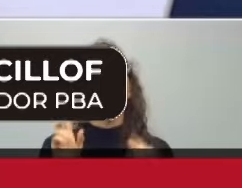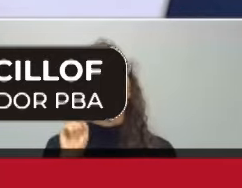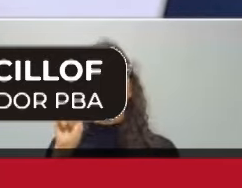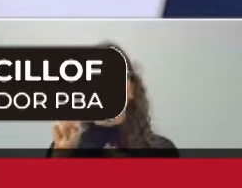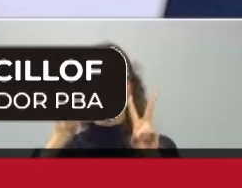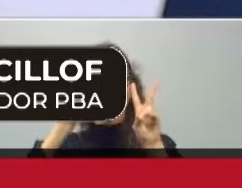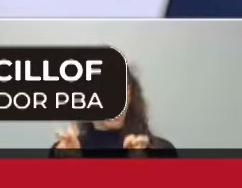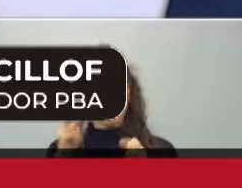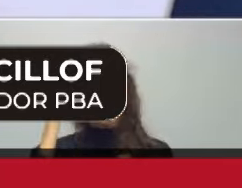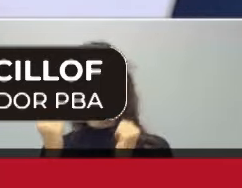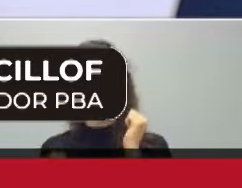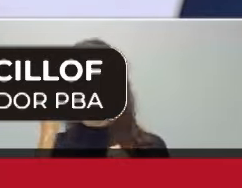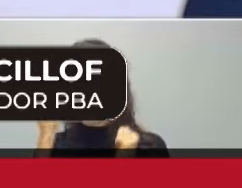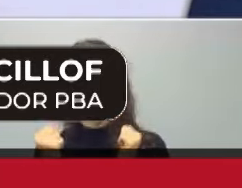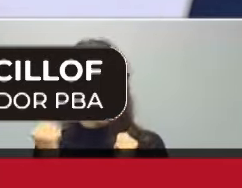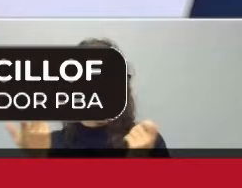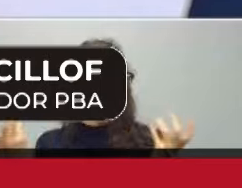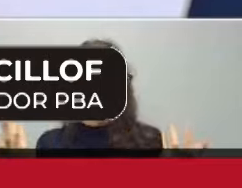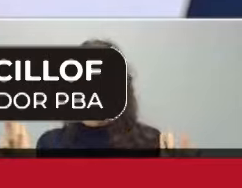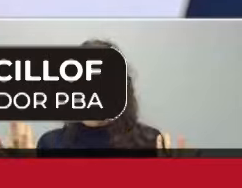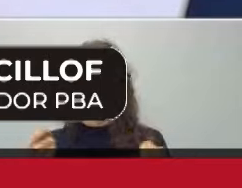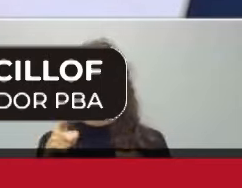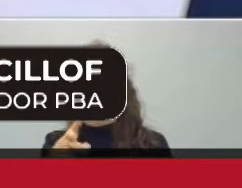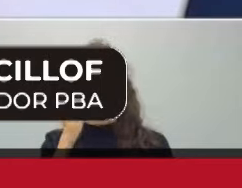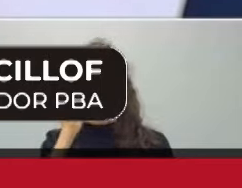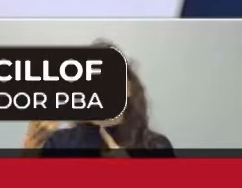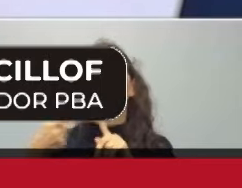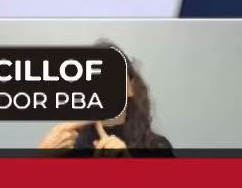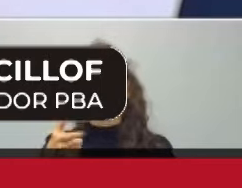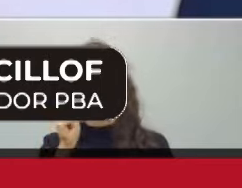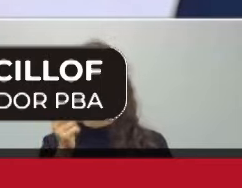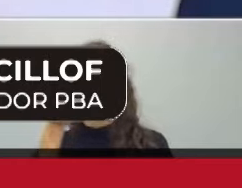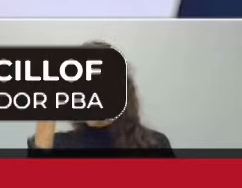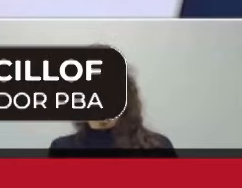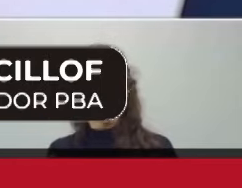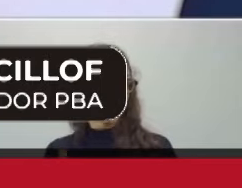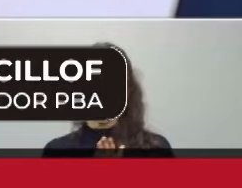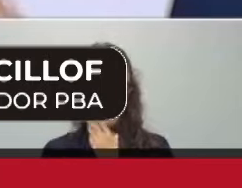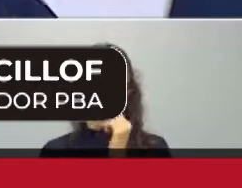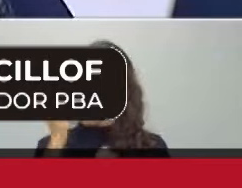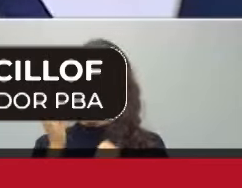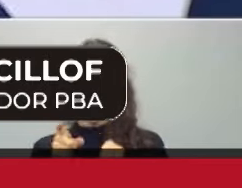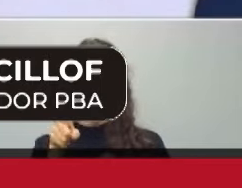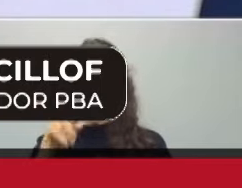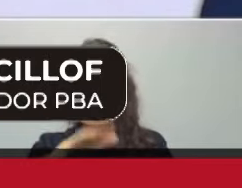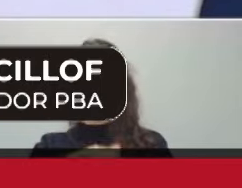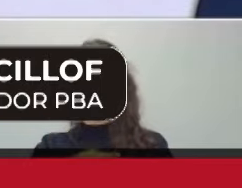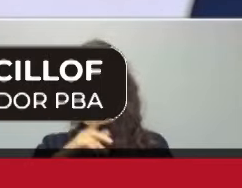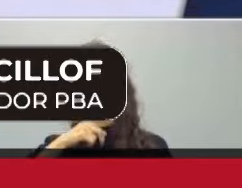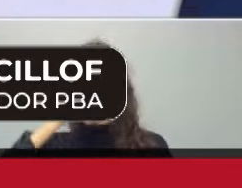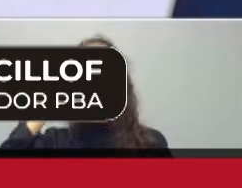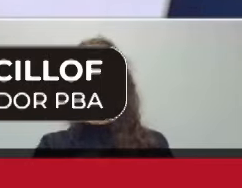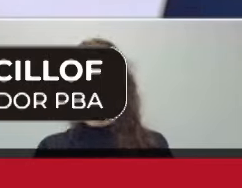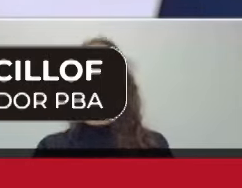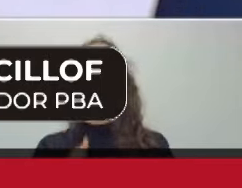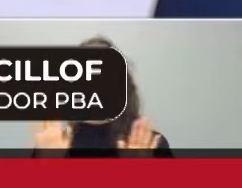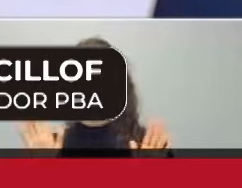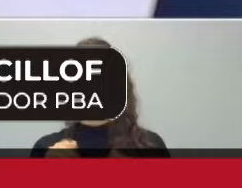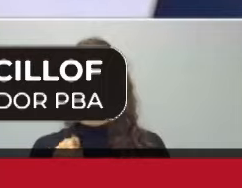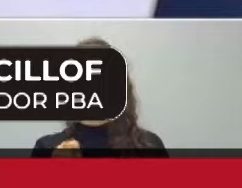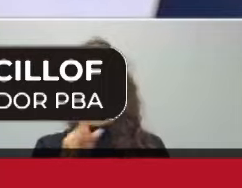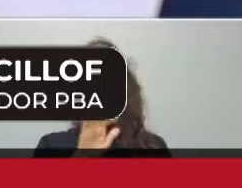está esta respuesta, que es el ministro de Economía quien tiene que tomar la decisión en punto al total de fondos,